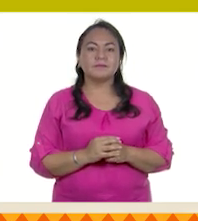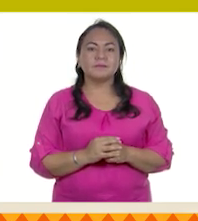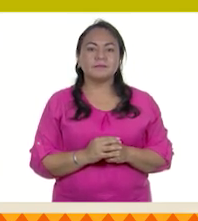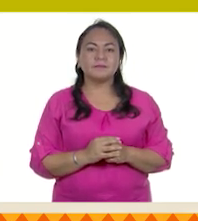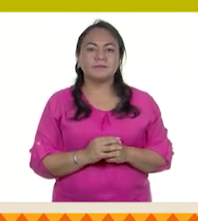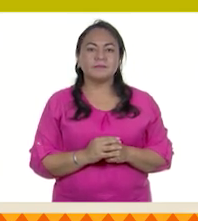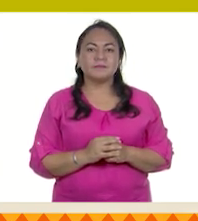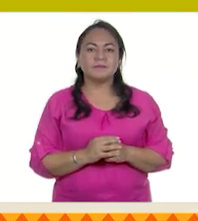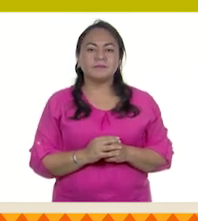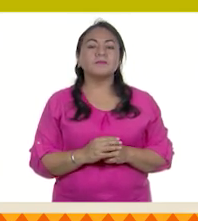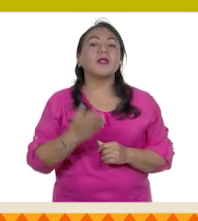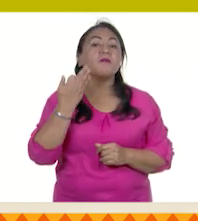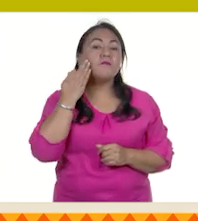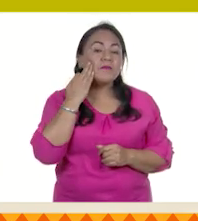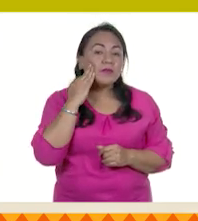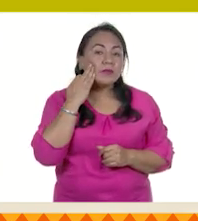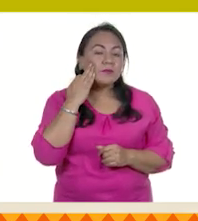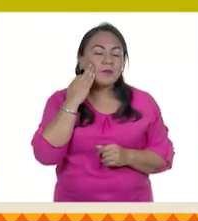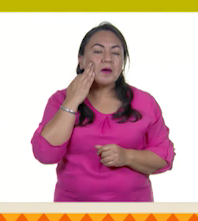buzon.escolar@nube.cep.gov.mx. Facebook